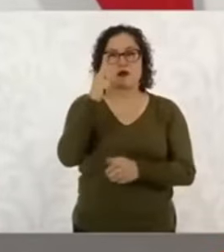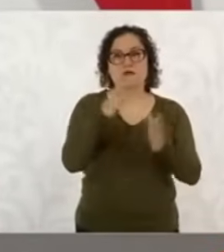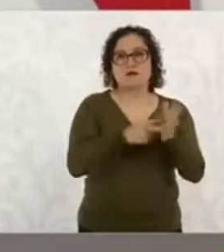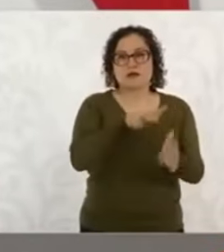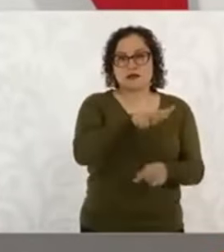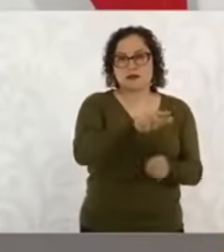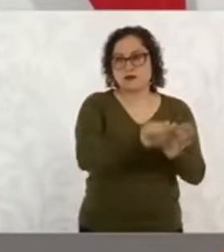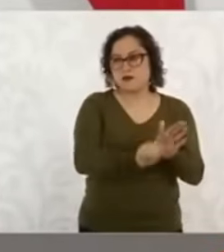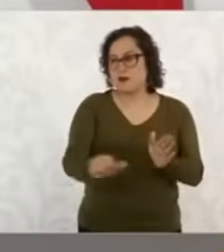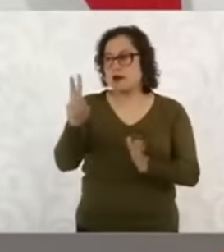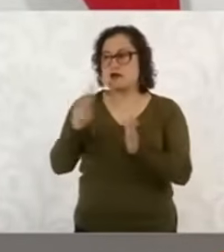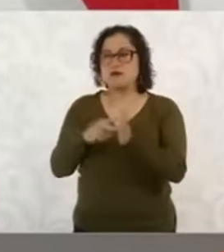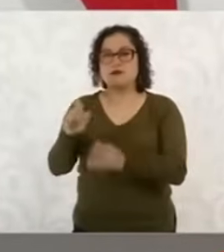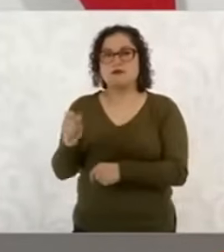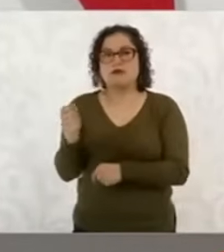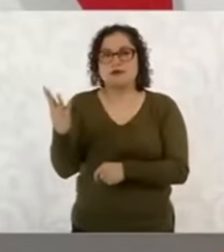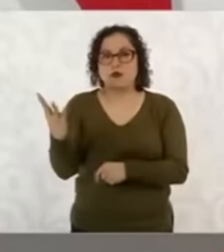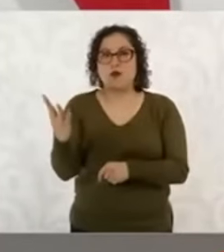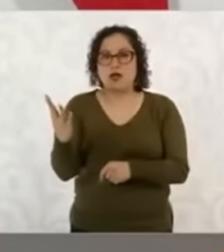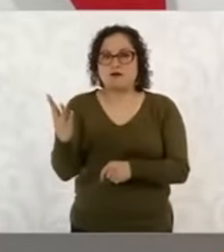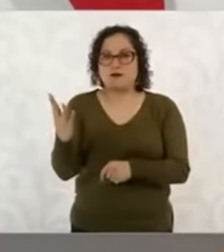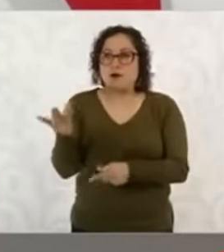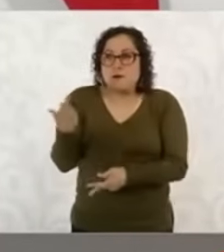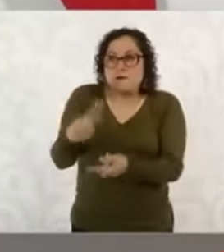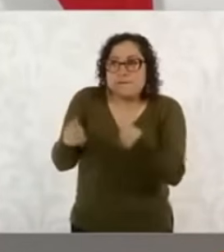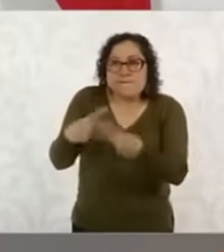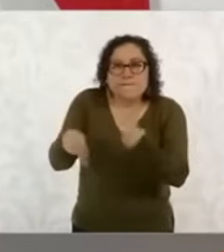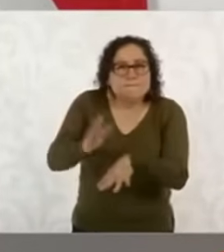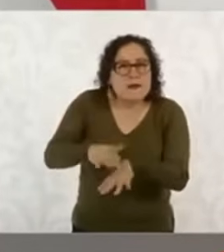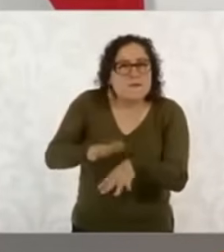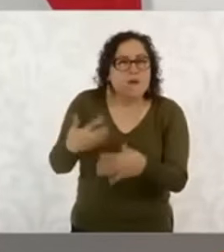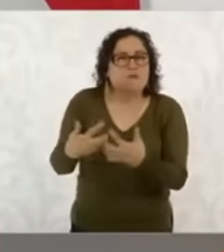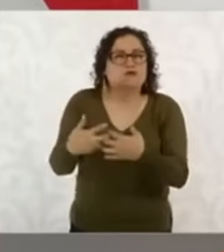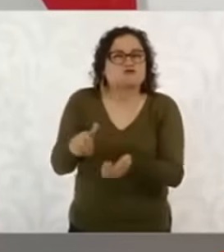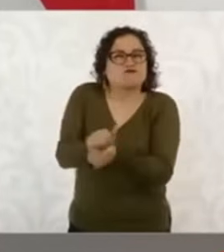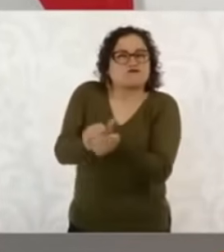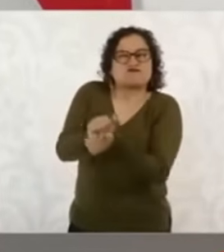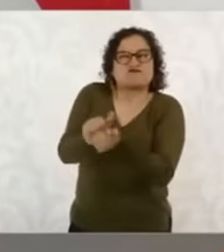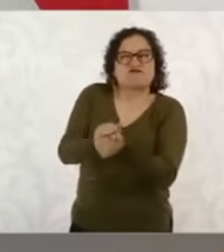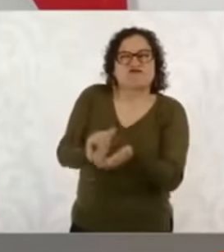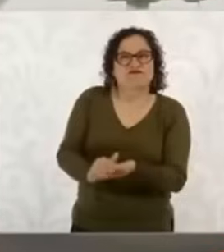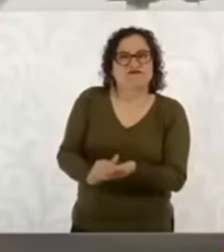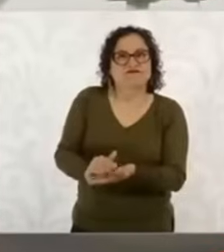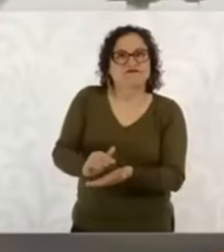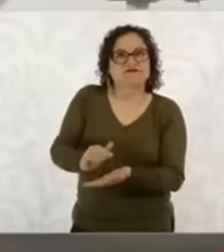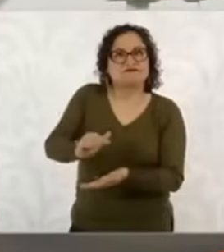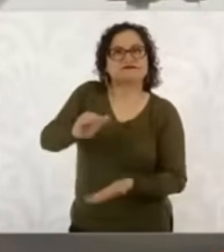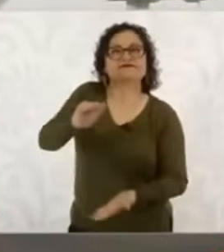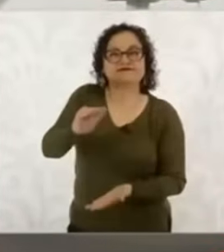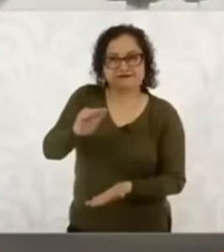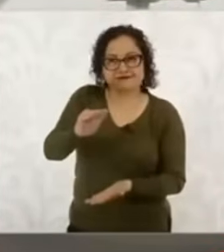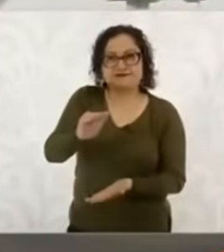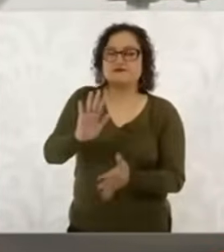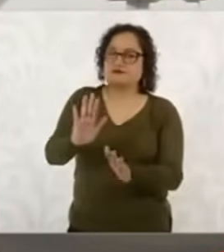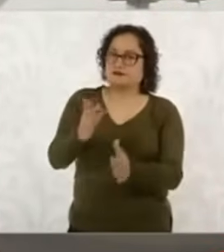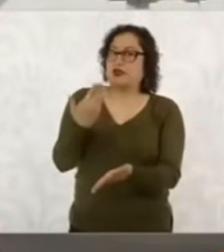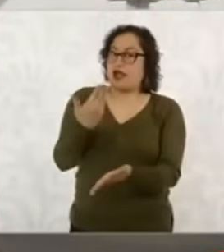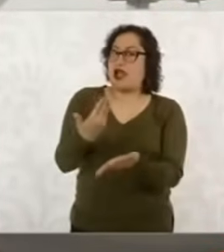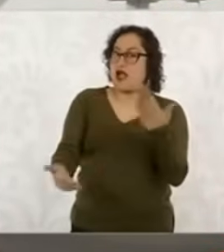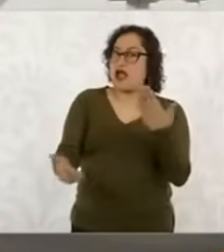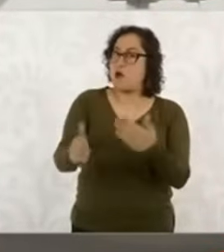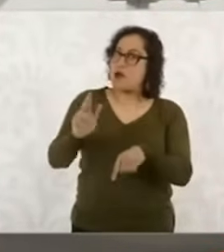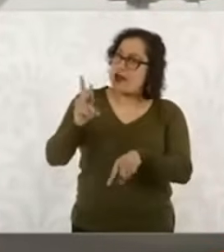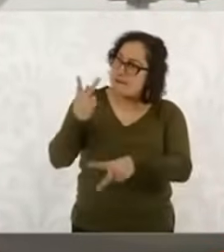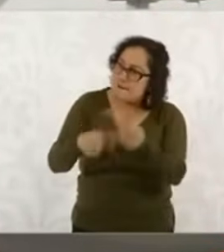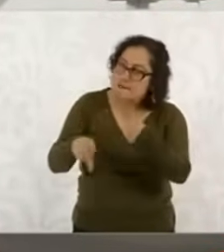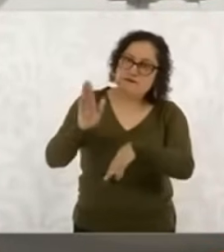aumenta y este año vamos a acabar todavía más arriba, porque los primeros meses todavía la